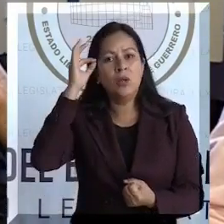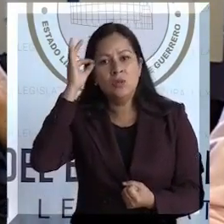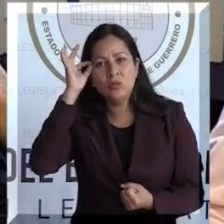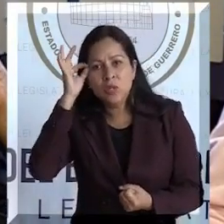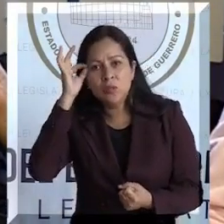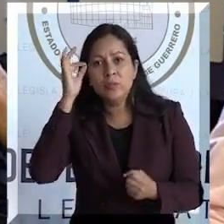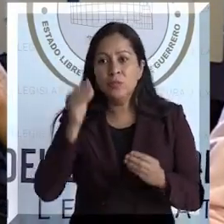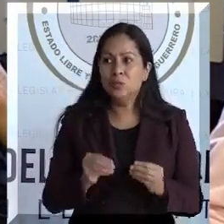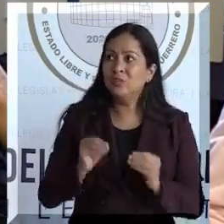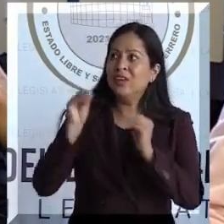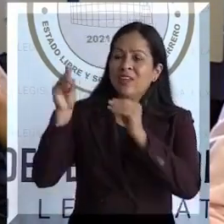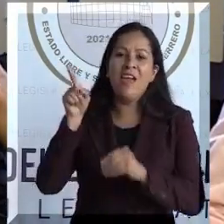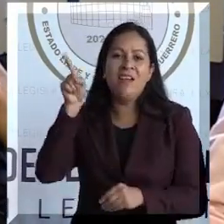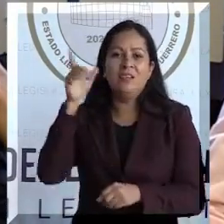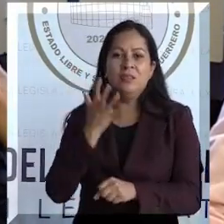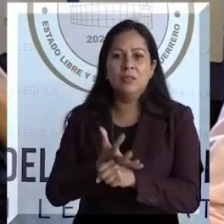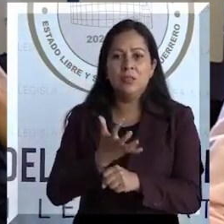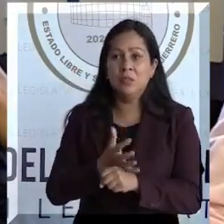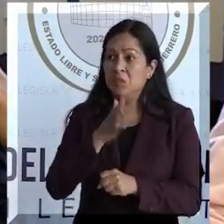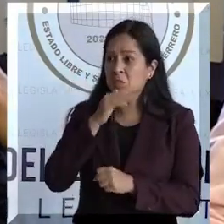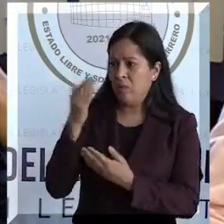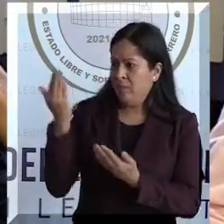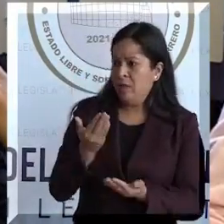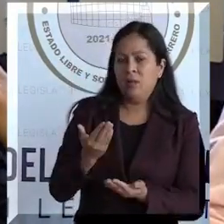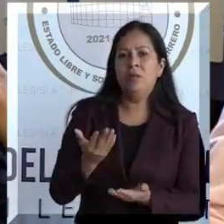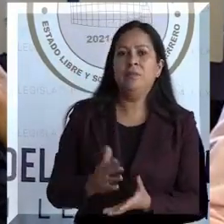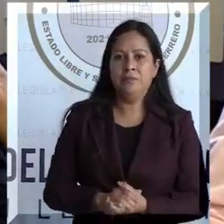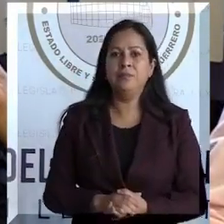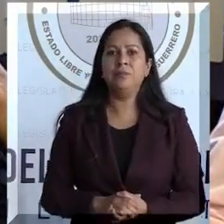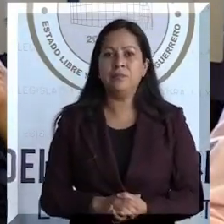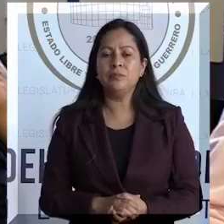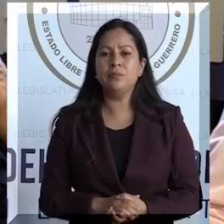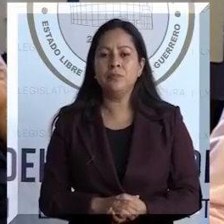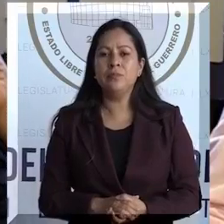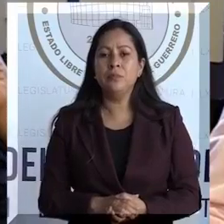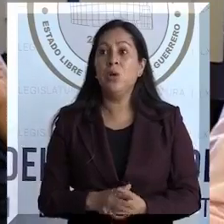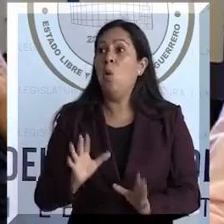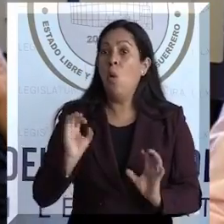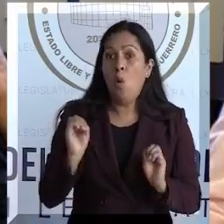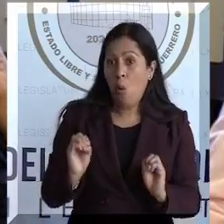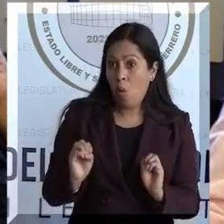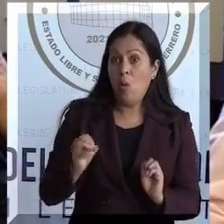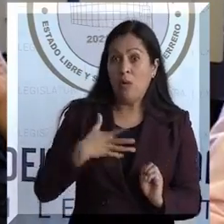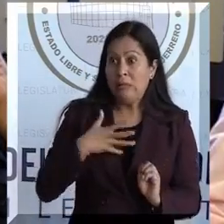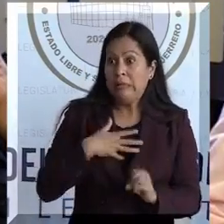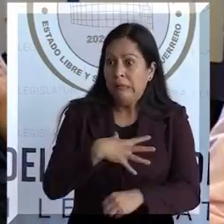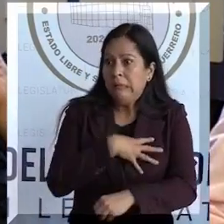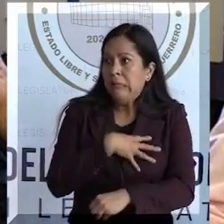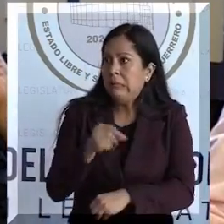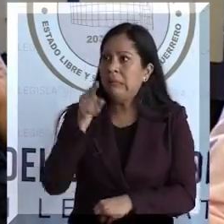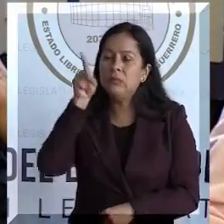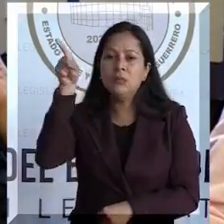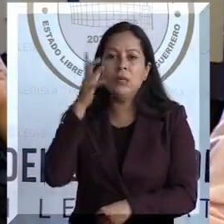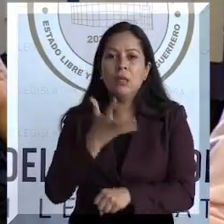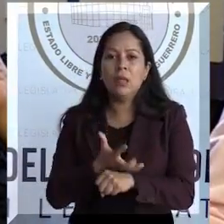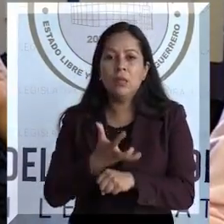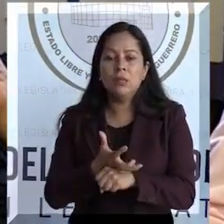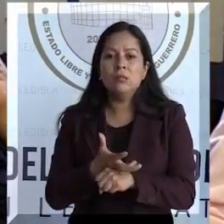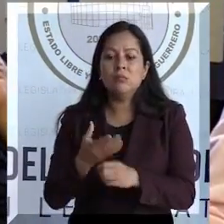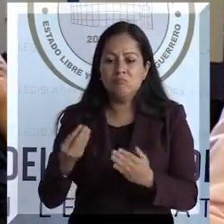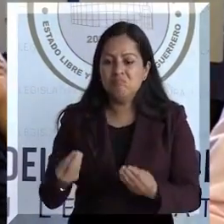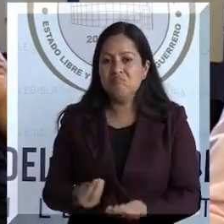a estos grupos allá que no pueden venir, e incluso tienen hijos que ya nacieron allá, que quieren una